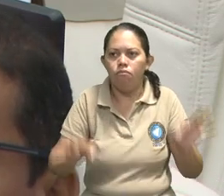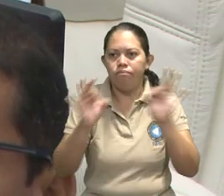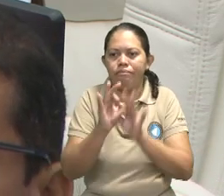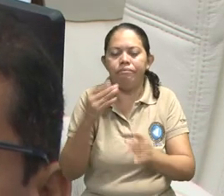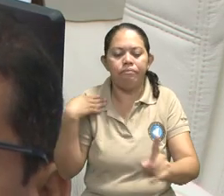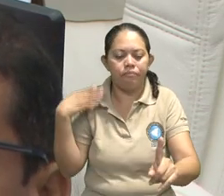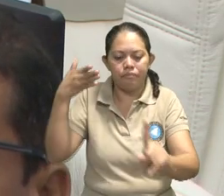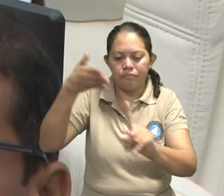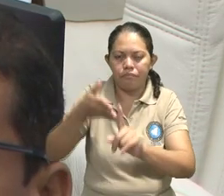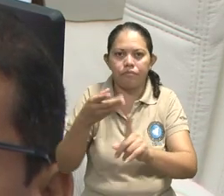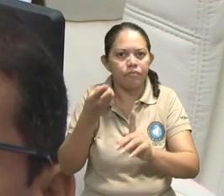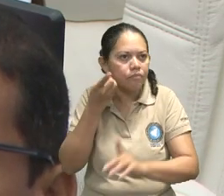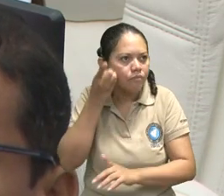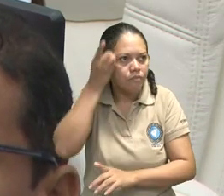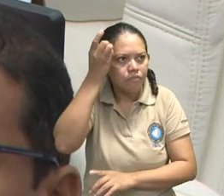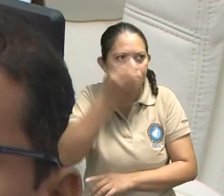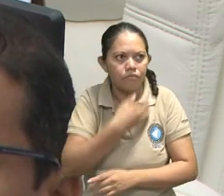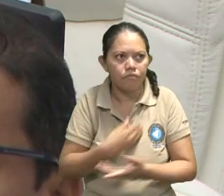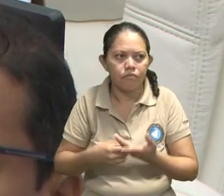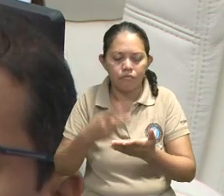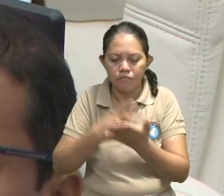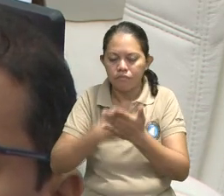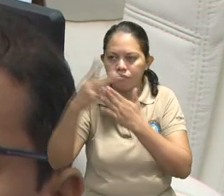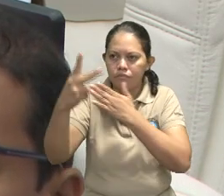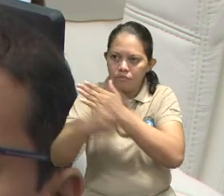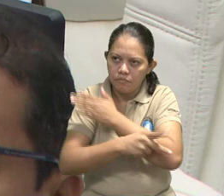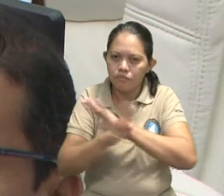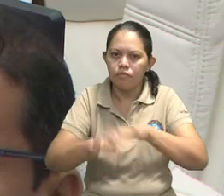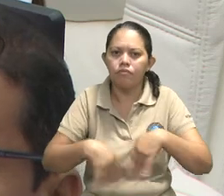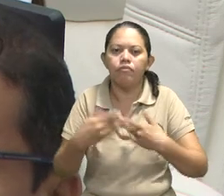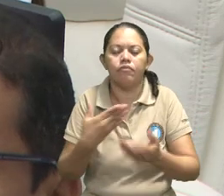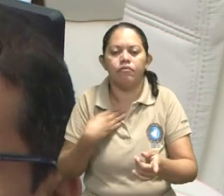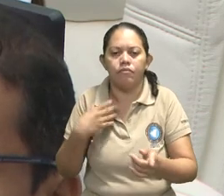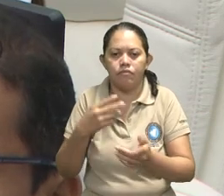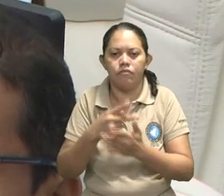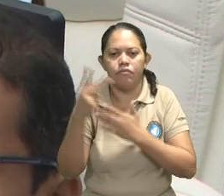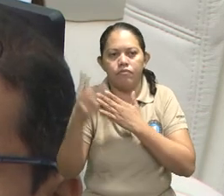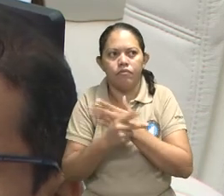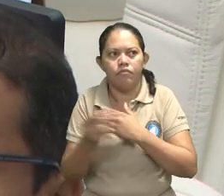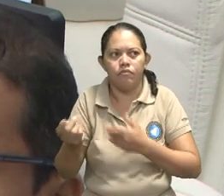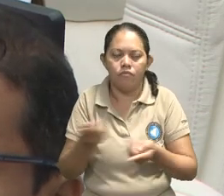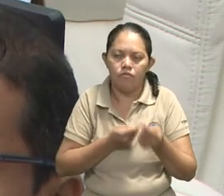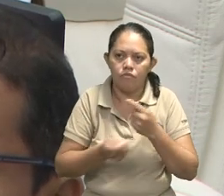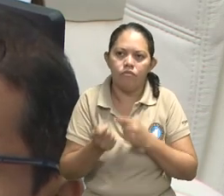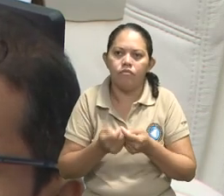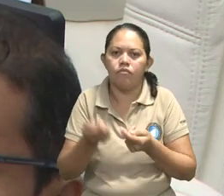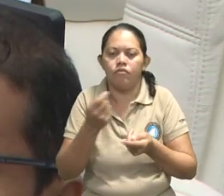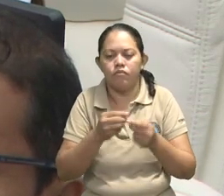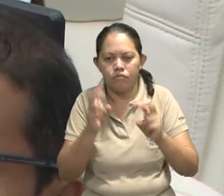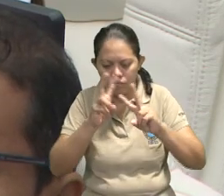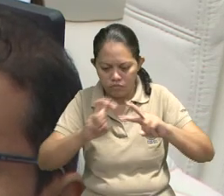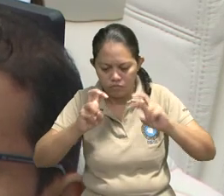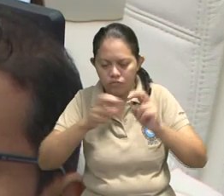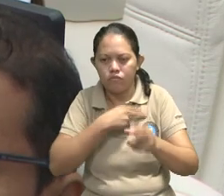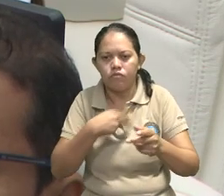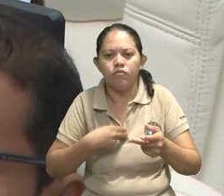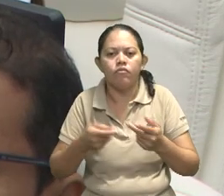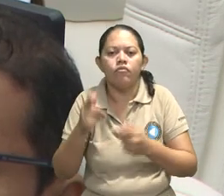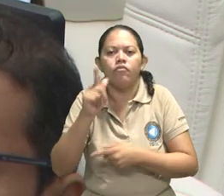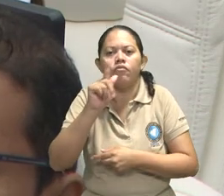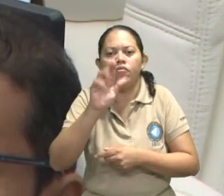como objetivo el desarrollo de las funciones de planificación, ejecución de proyectos, operación y mantenimiento de todos los servicios